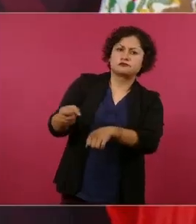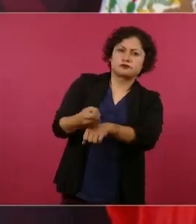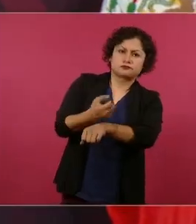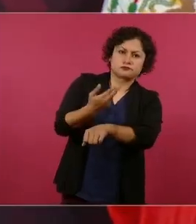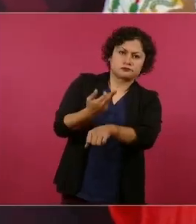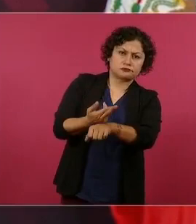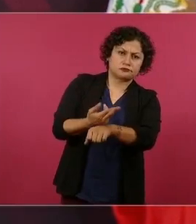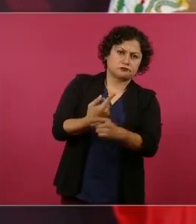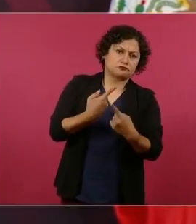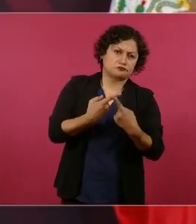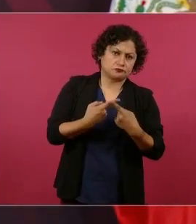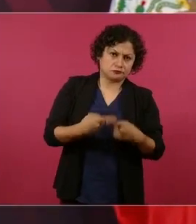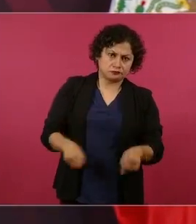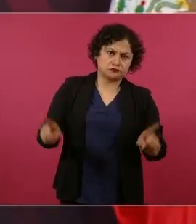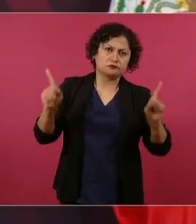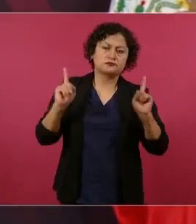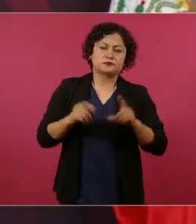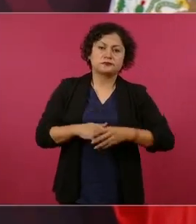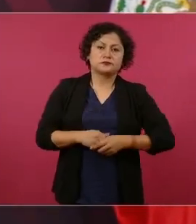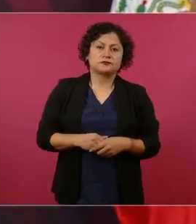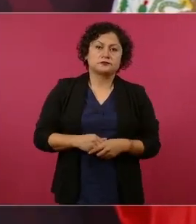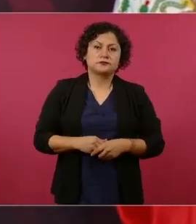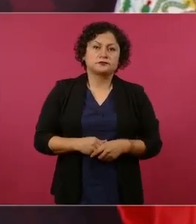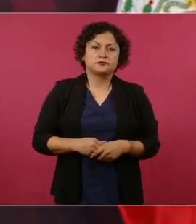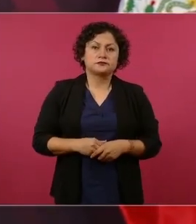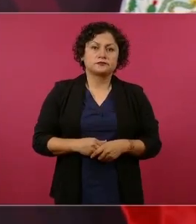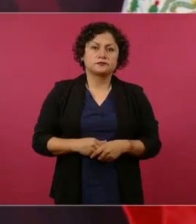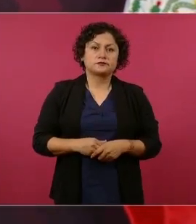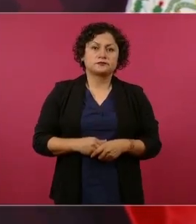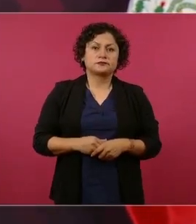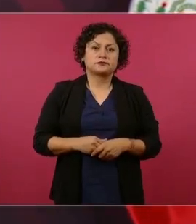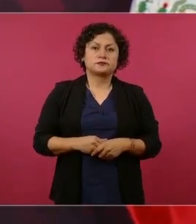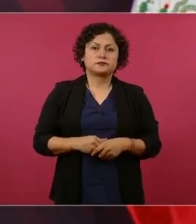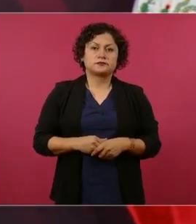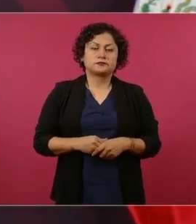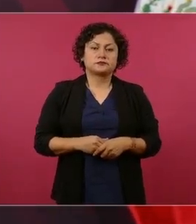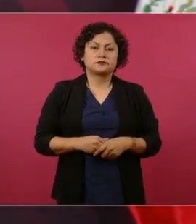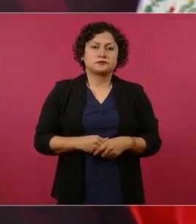otro lugar en la misma